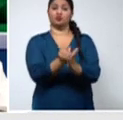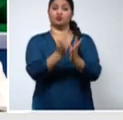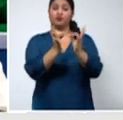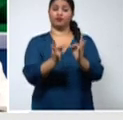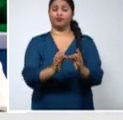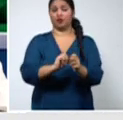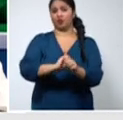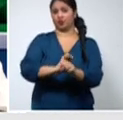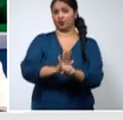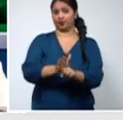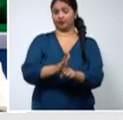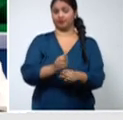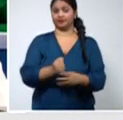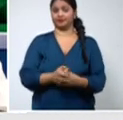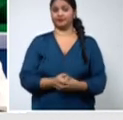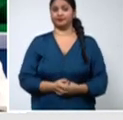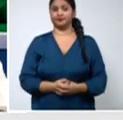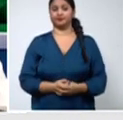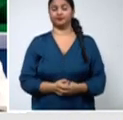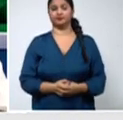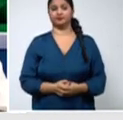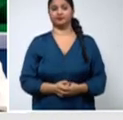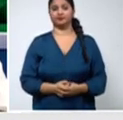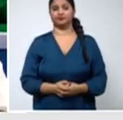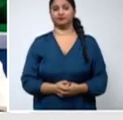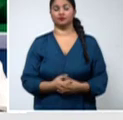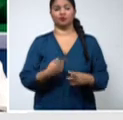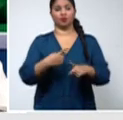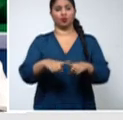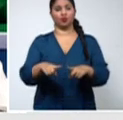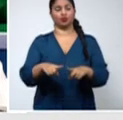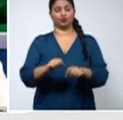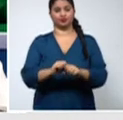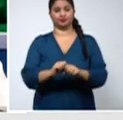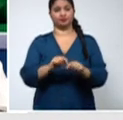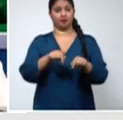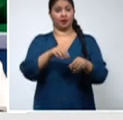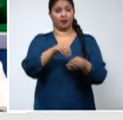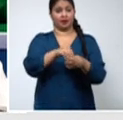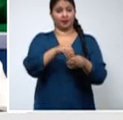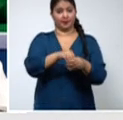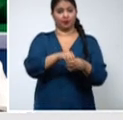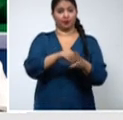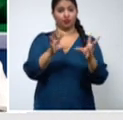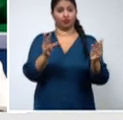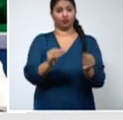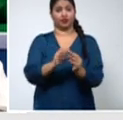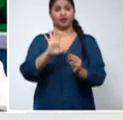COVID-19. Ya en el grupo de edades pediátricas se acumulan